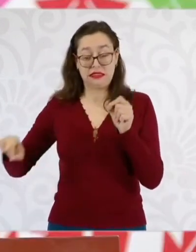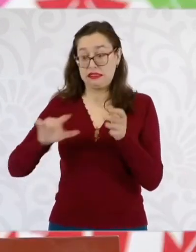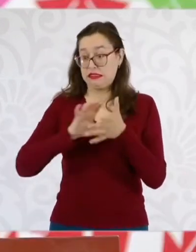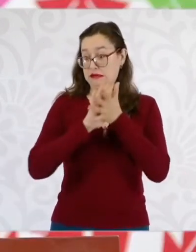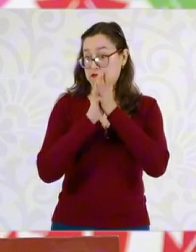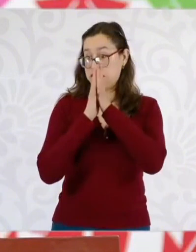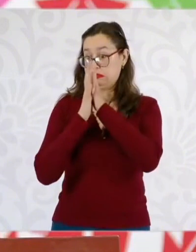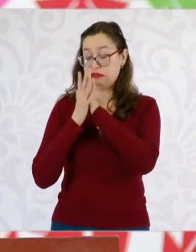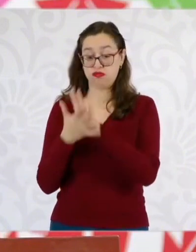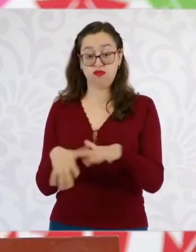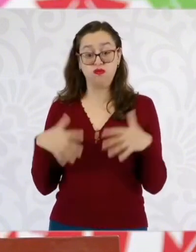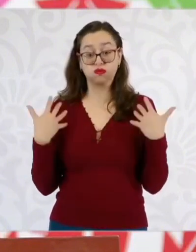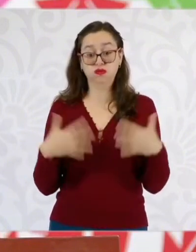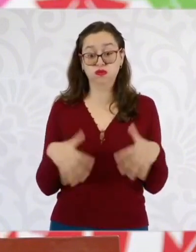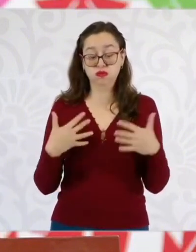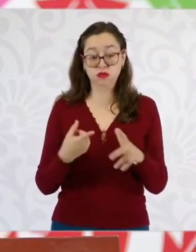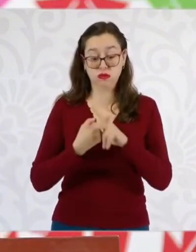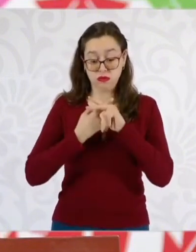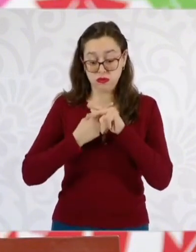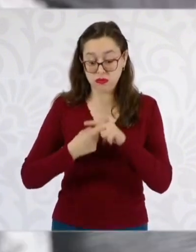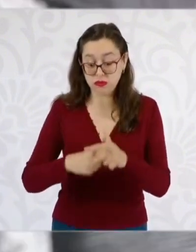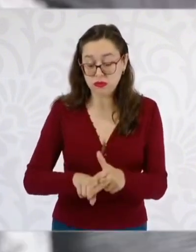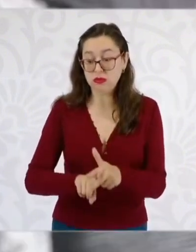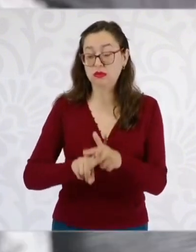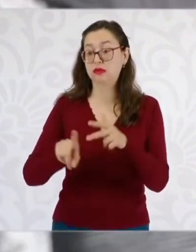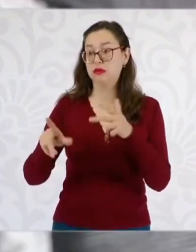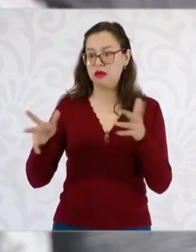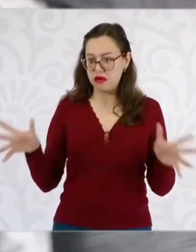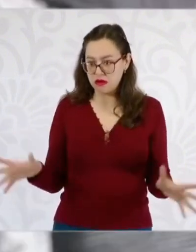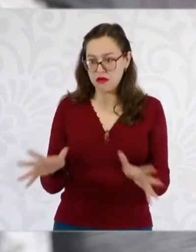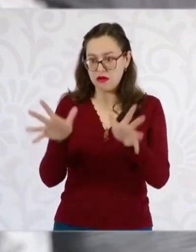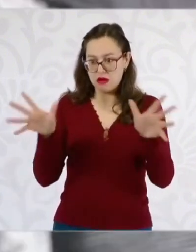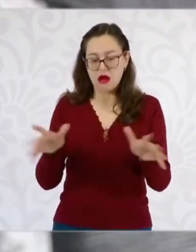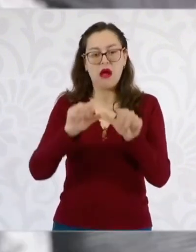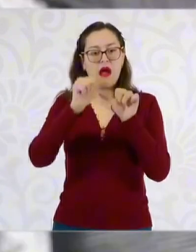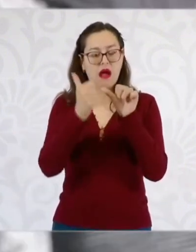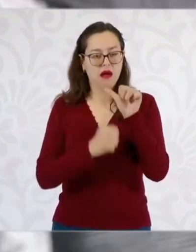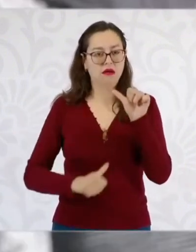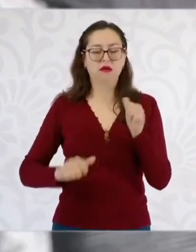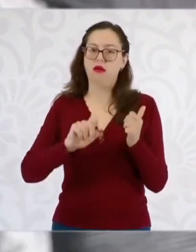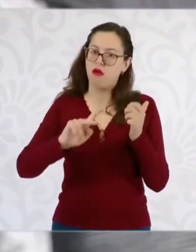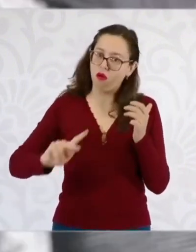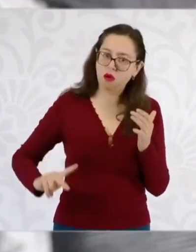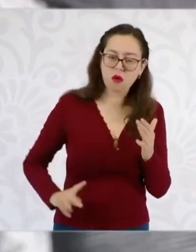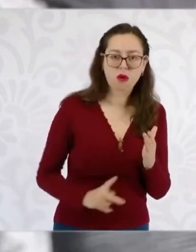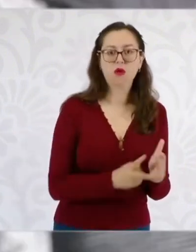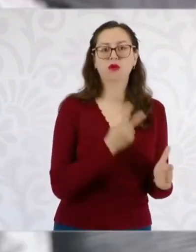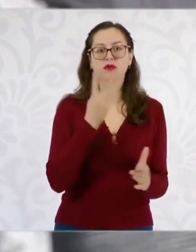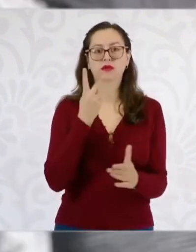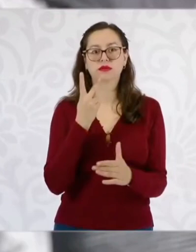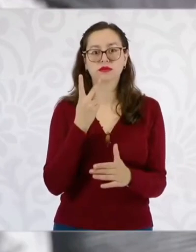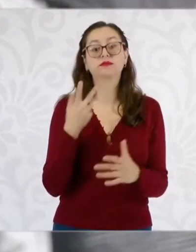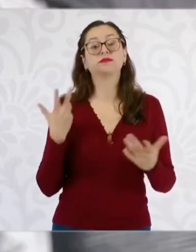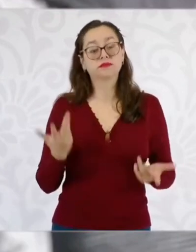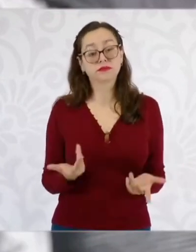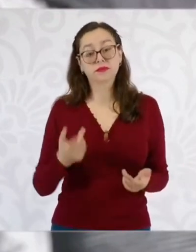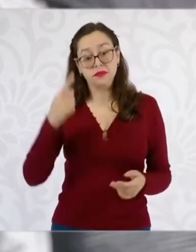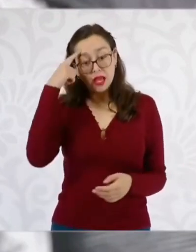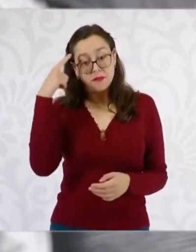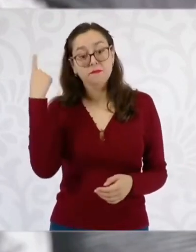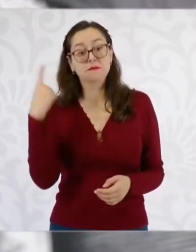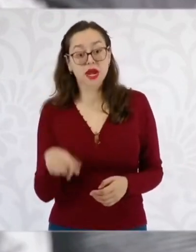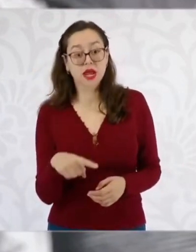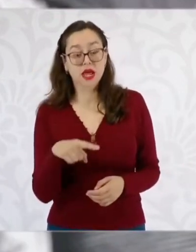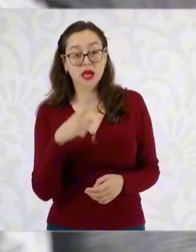ambiciosa, donde va a haber iniciación artística como nunca antes. Esto, por supuesto, para que las escuelas desempeñen pues